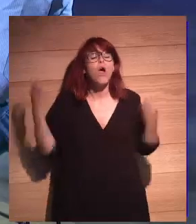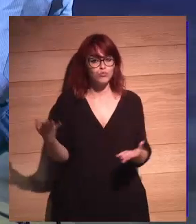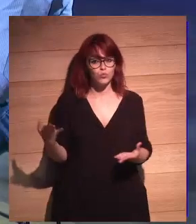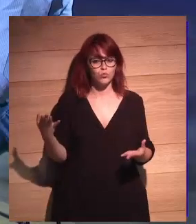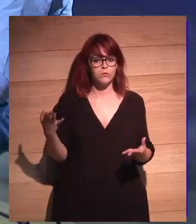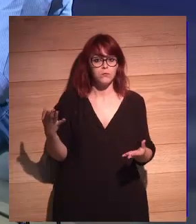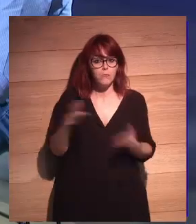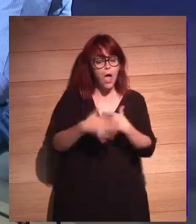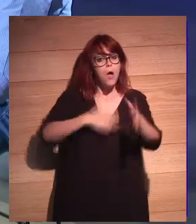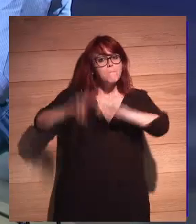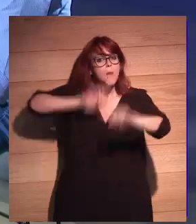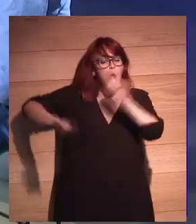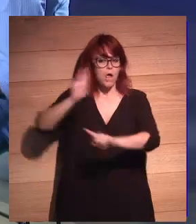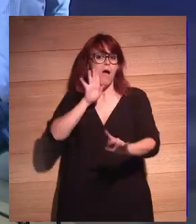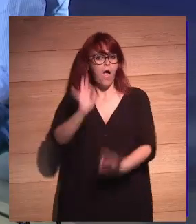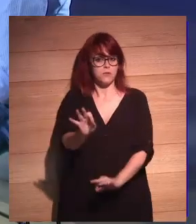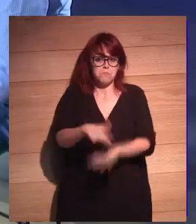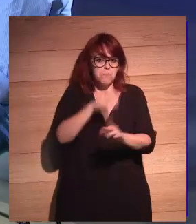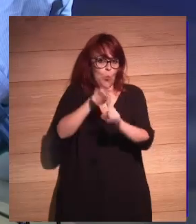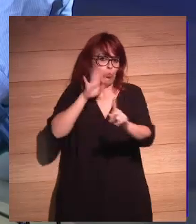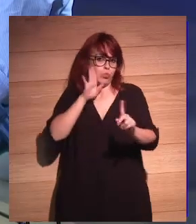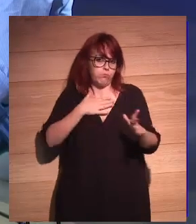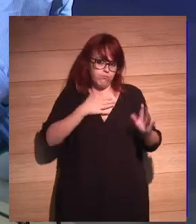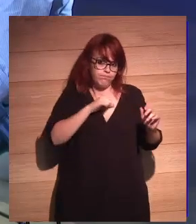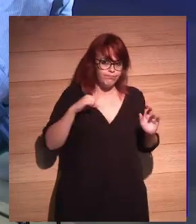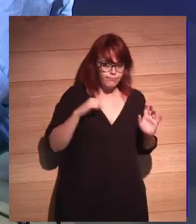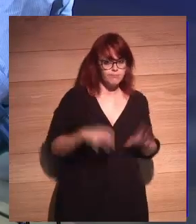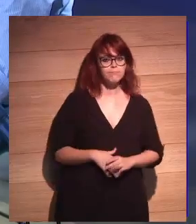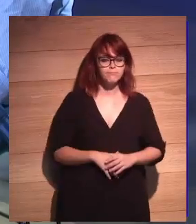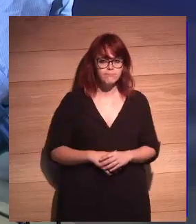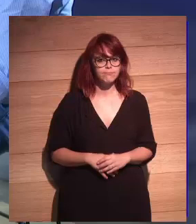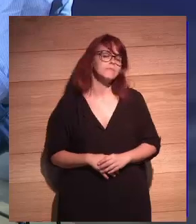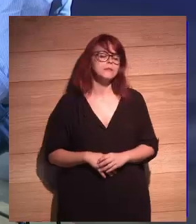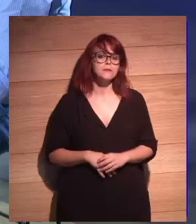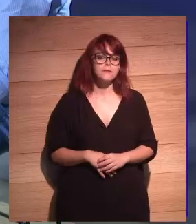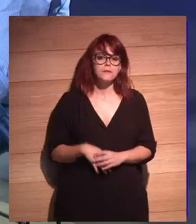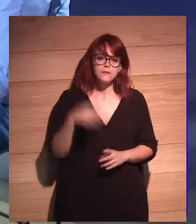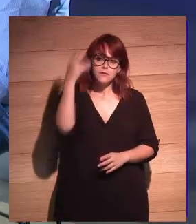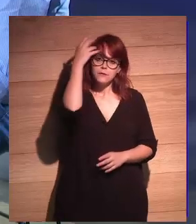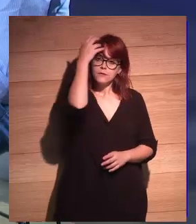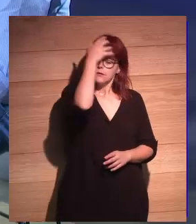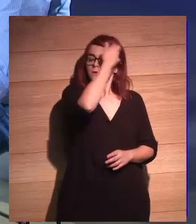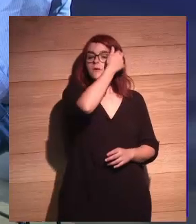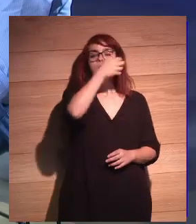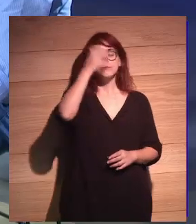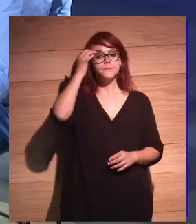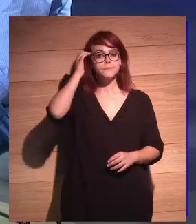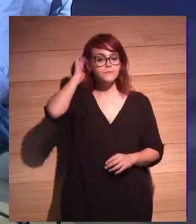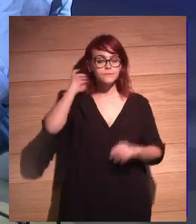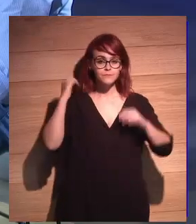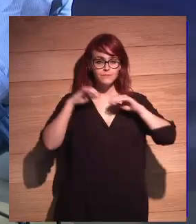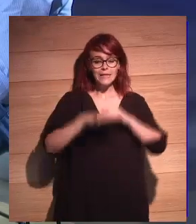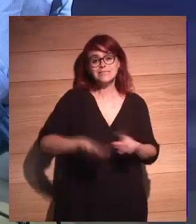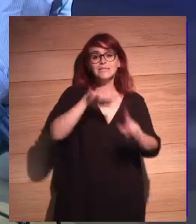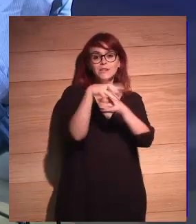ese es el auténtico meollo, desde mi punto de vista. ¿Queréis decir? No, yo creo que lo que comentabas del efecto